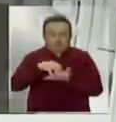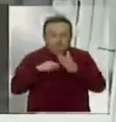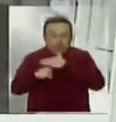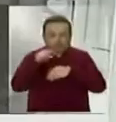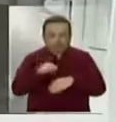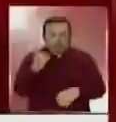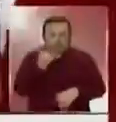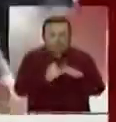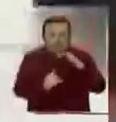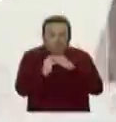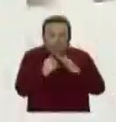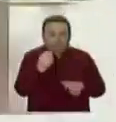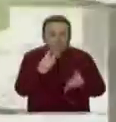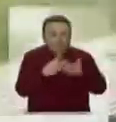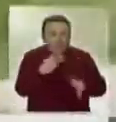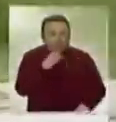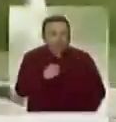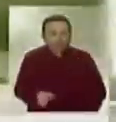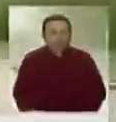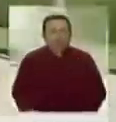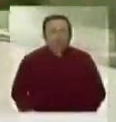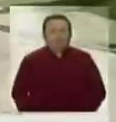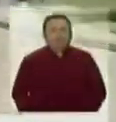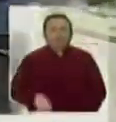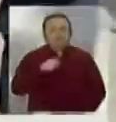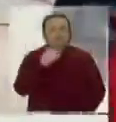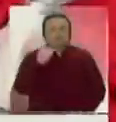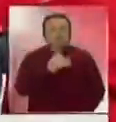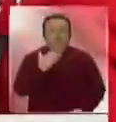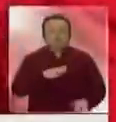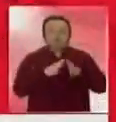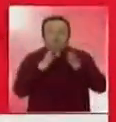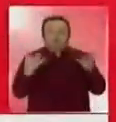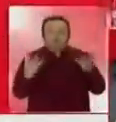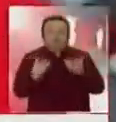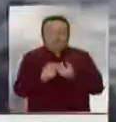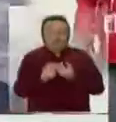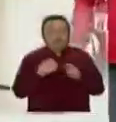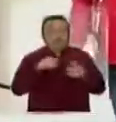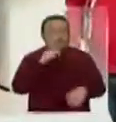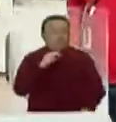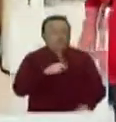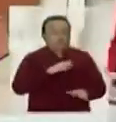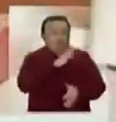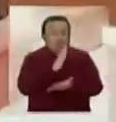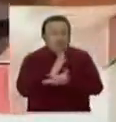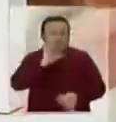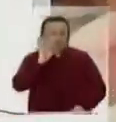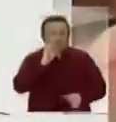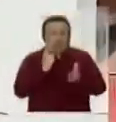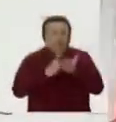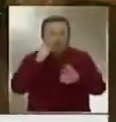va a funcionar con un aforo de cerca de 3.500 personas, una cantidad bastante reducida si contemplamos que hasta